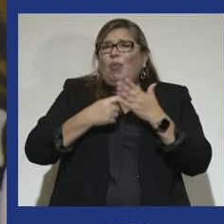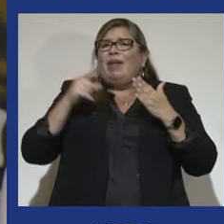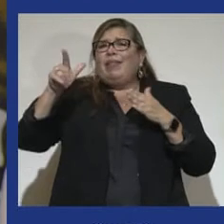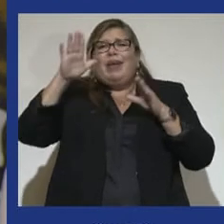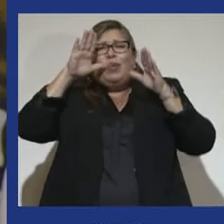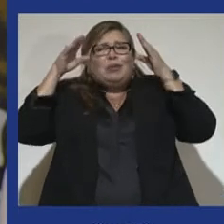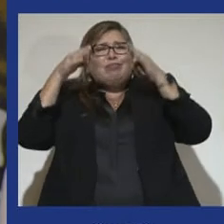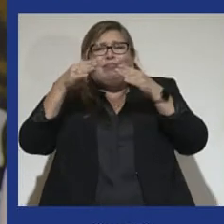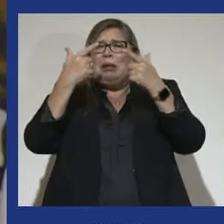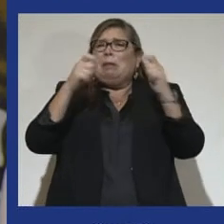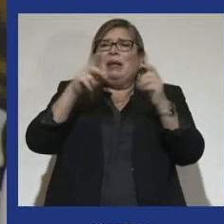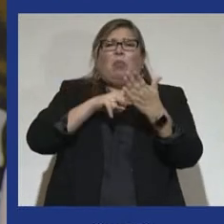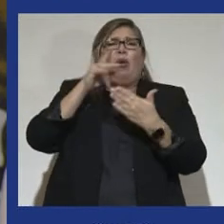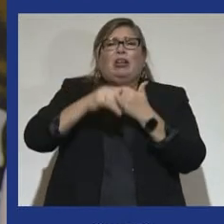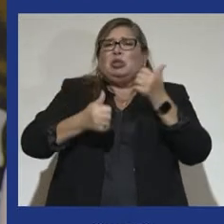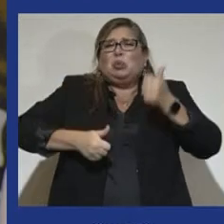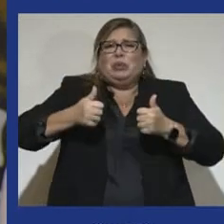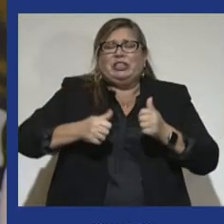estado